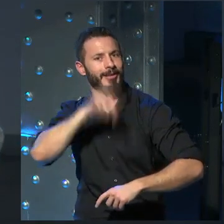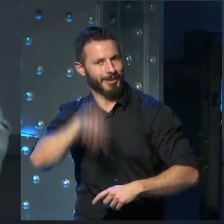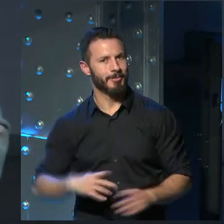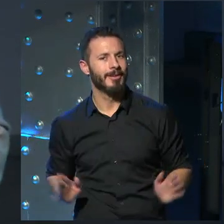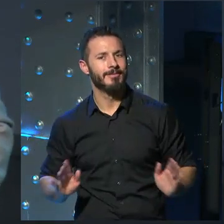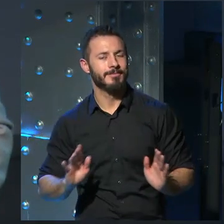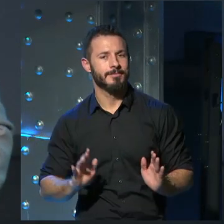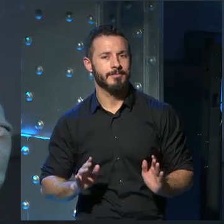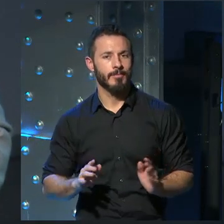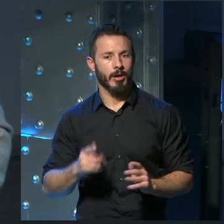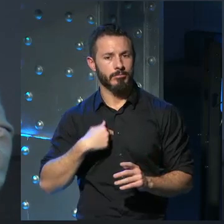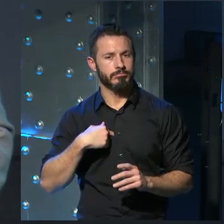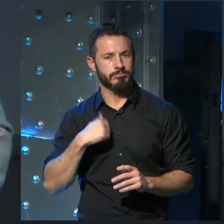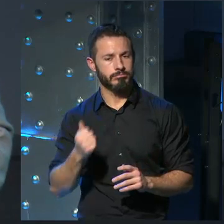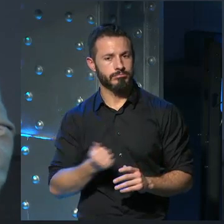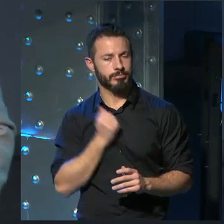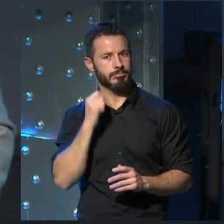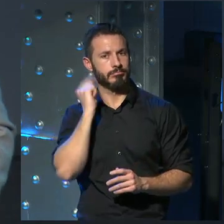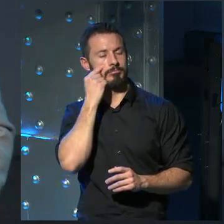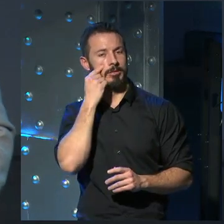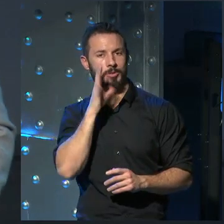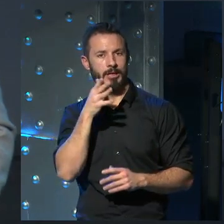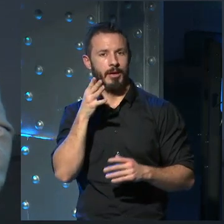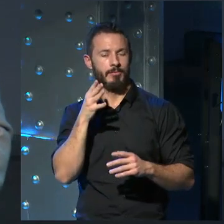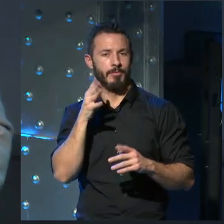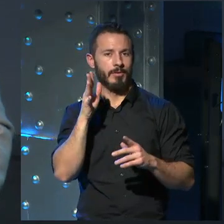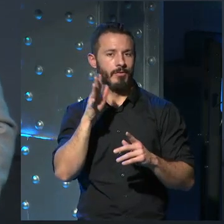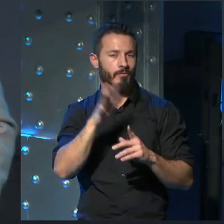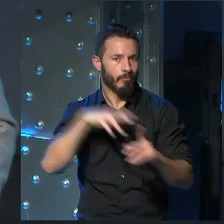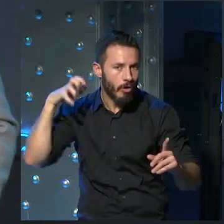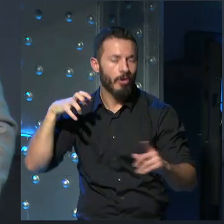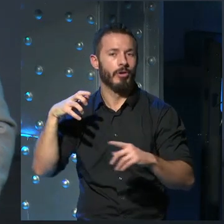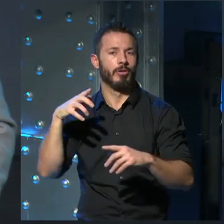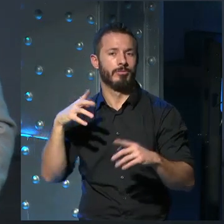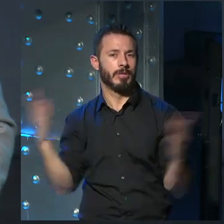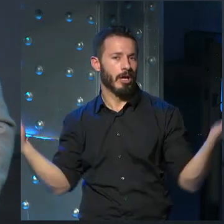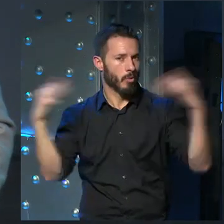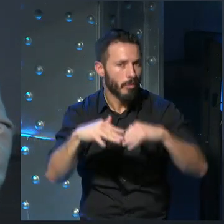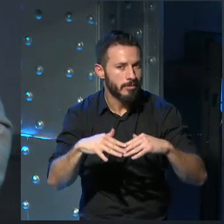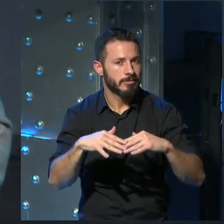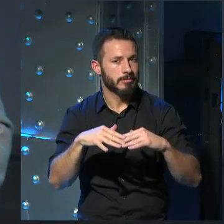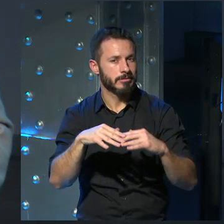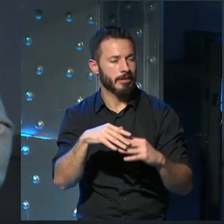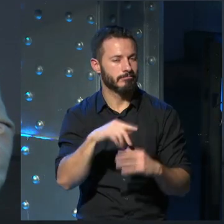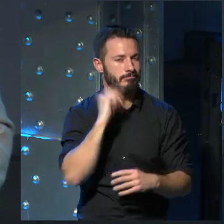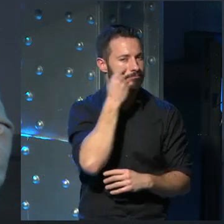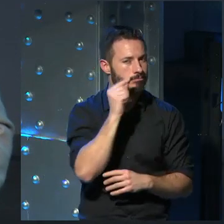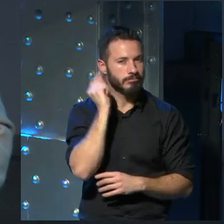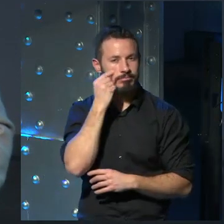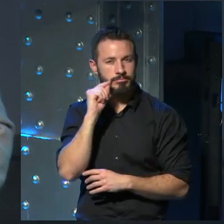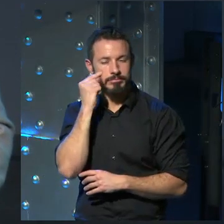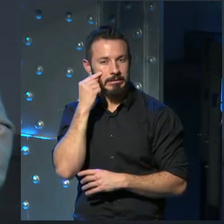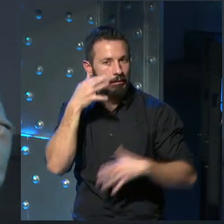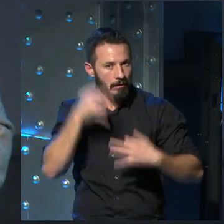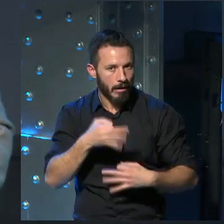he tenido la oportunidad de verlo en muchos de los encuentros y foros en los que he participado, y realmente es un orgullo